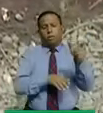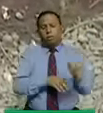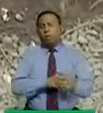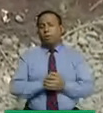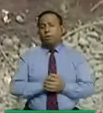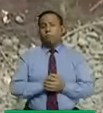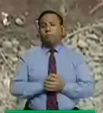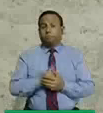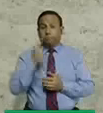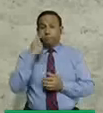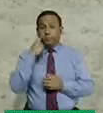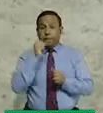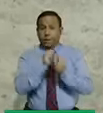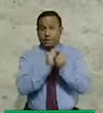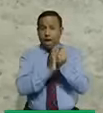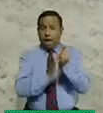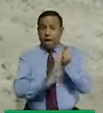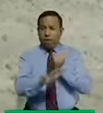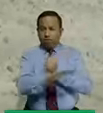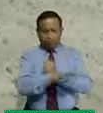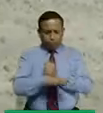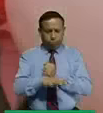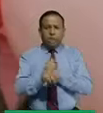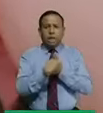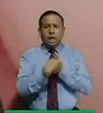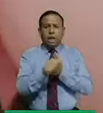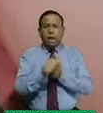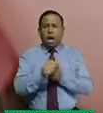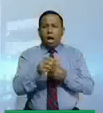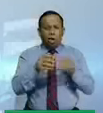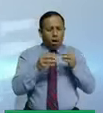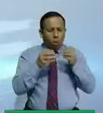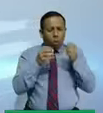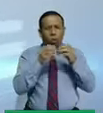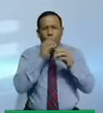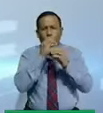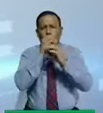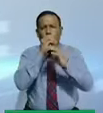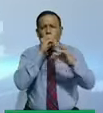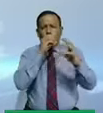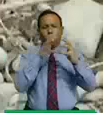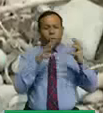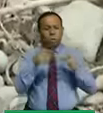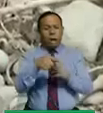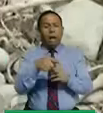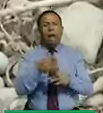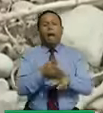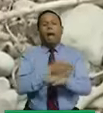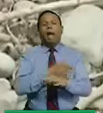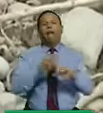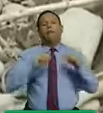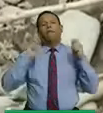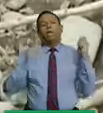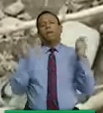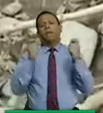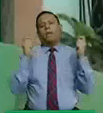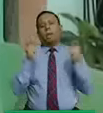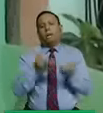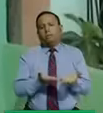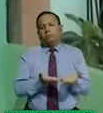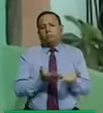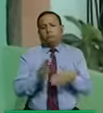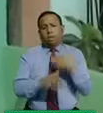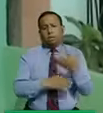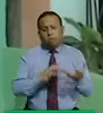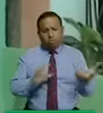Una mancha de sangre, junto a fundas de caramelos y globos, daban cuenta de la fiesta que terminó en tragedia